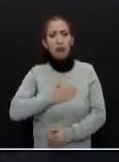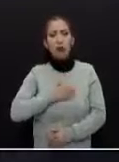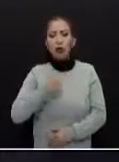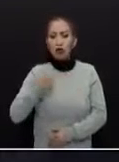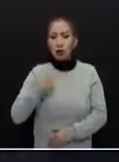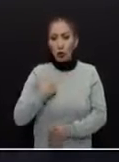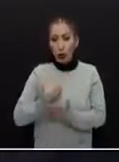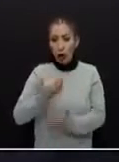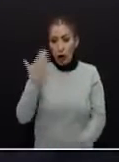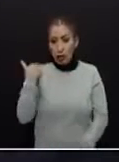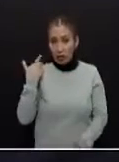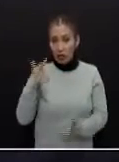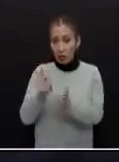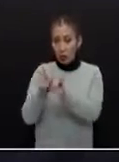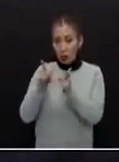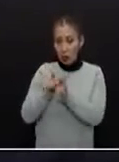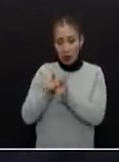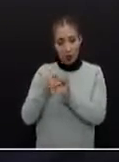vengo de la oposición.